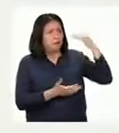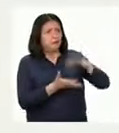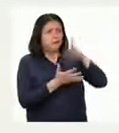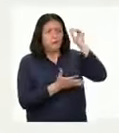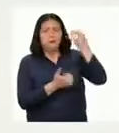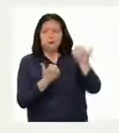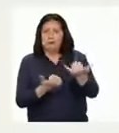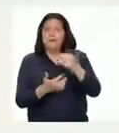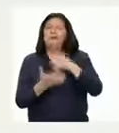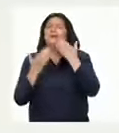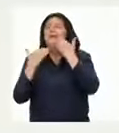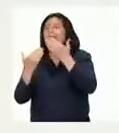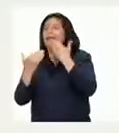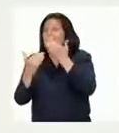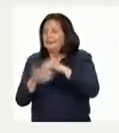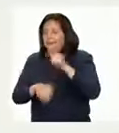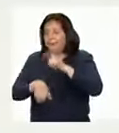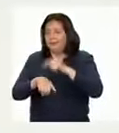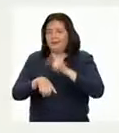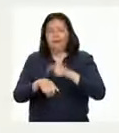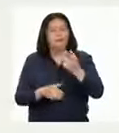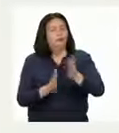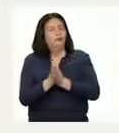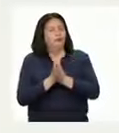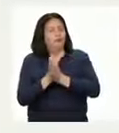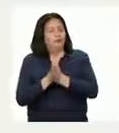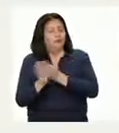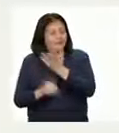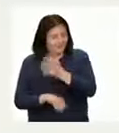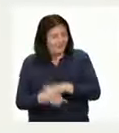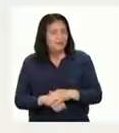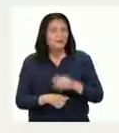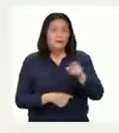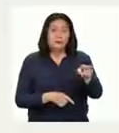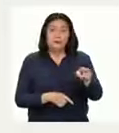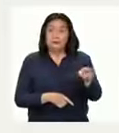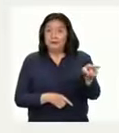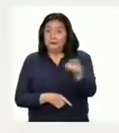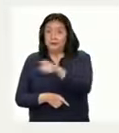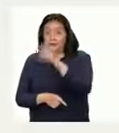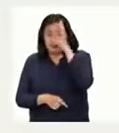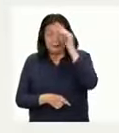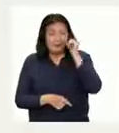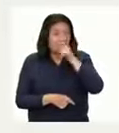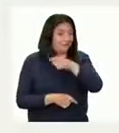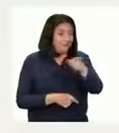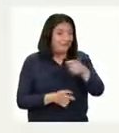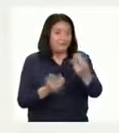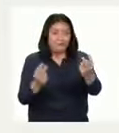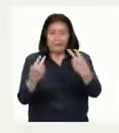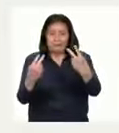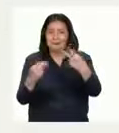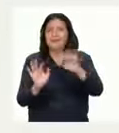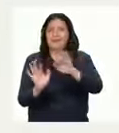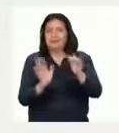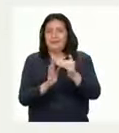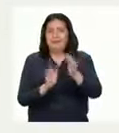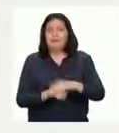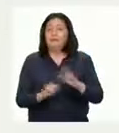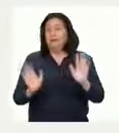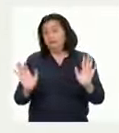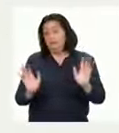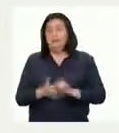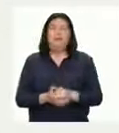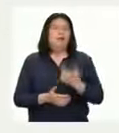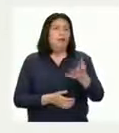hoy. Te agradezco por el tiempo y el entusiasmo, así como a todas las chicas y chicos que nos ven desde casa. Y